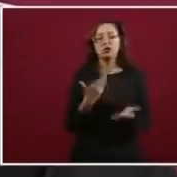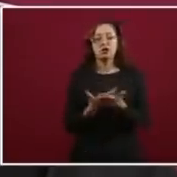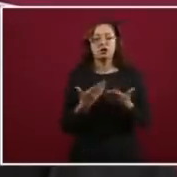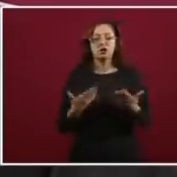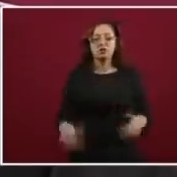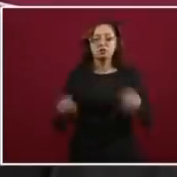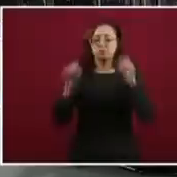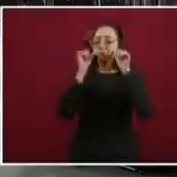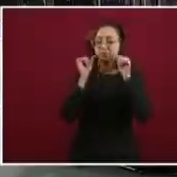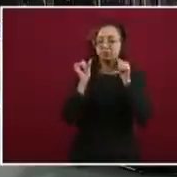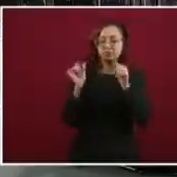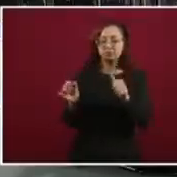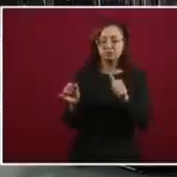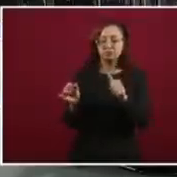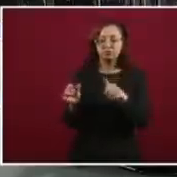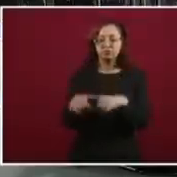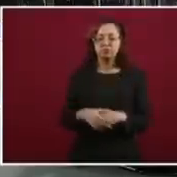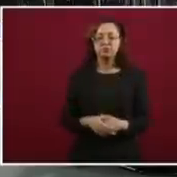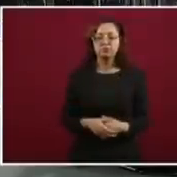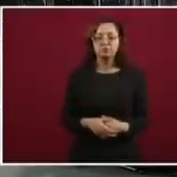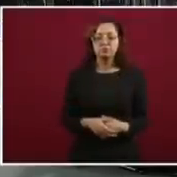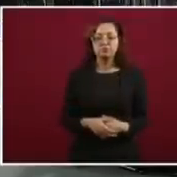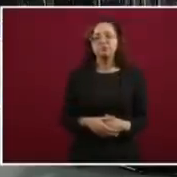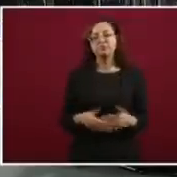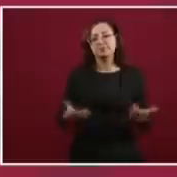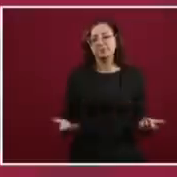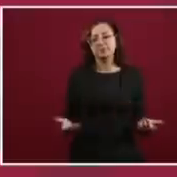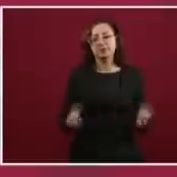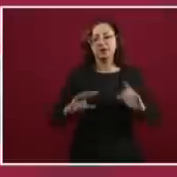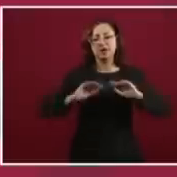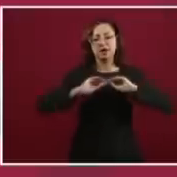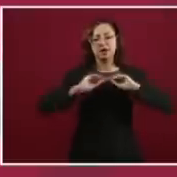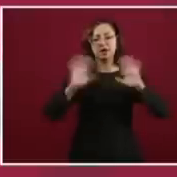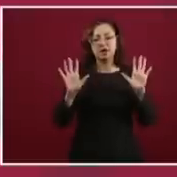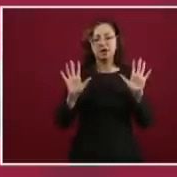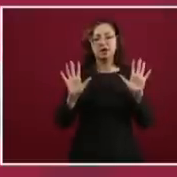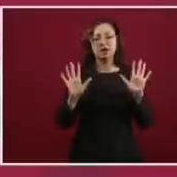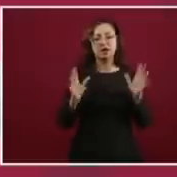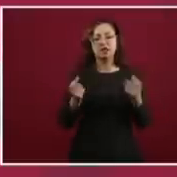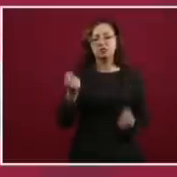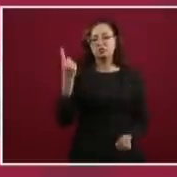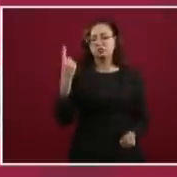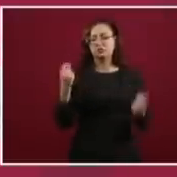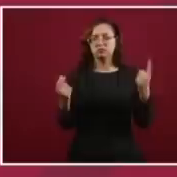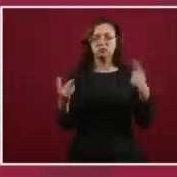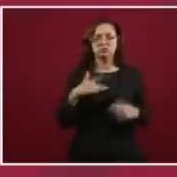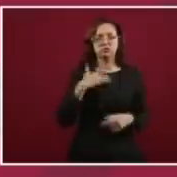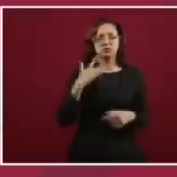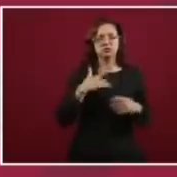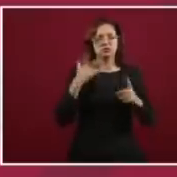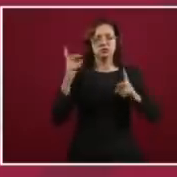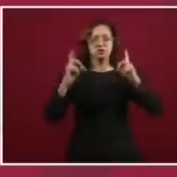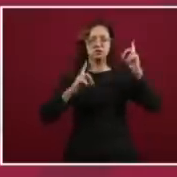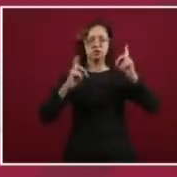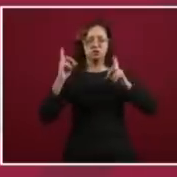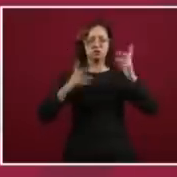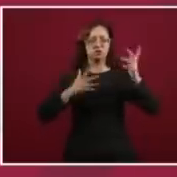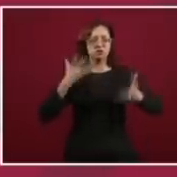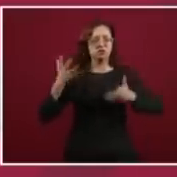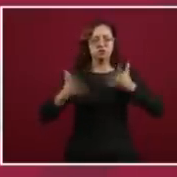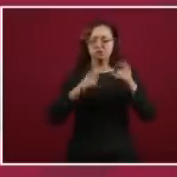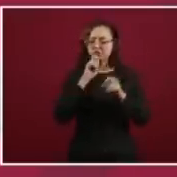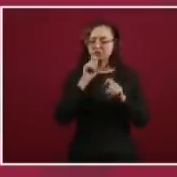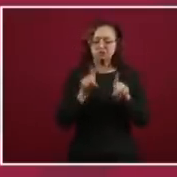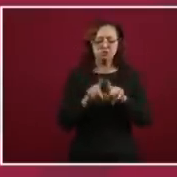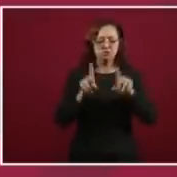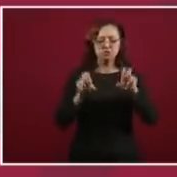claro que hay desconcierto como en otras cosas es lo que pasa en el conacyt